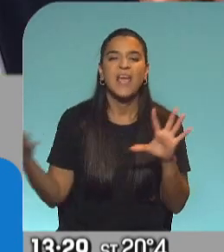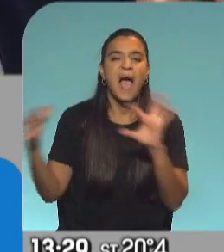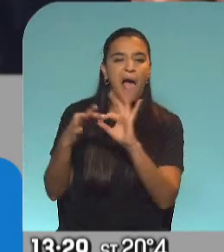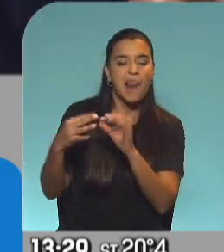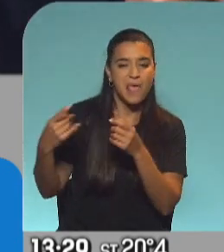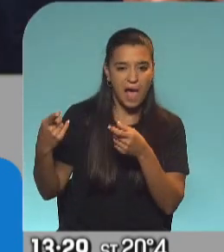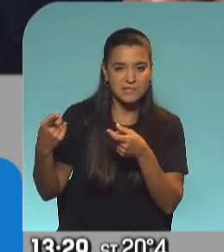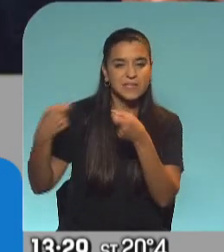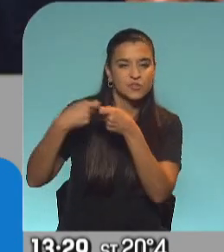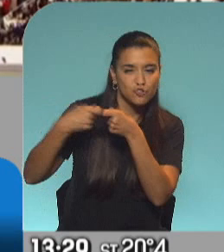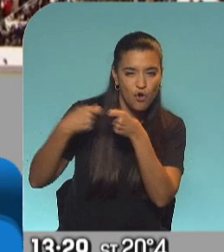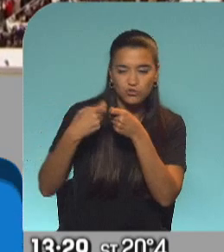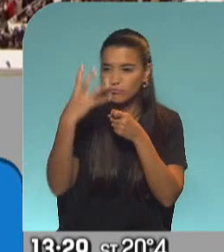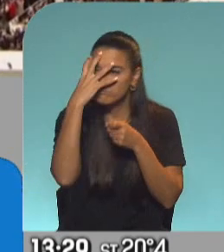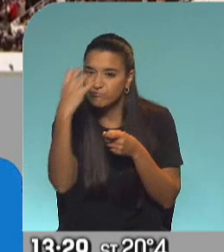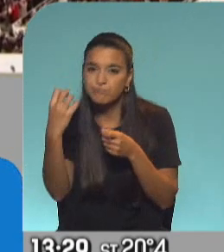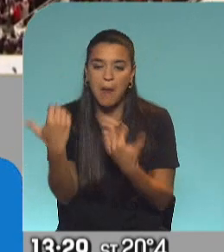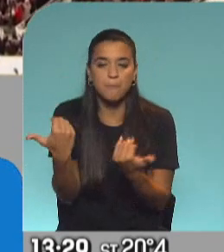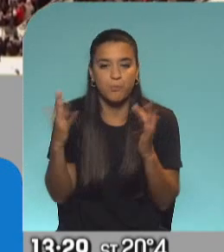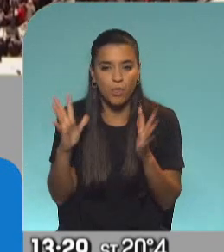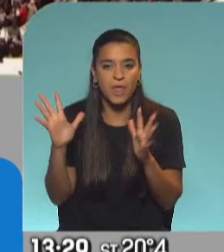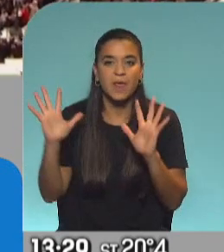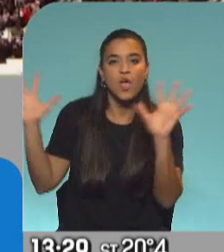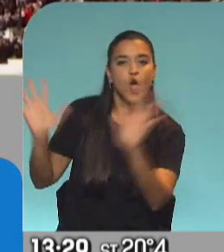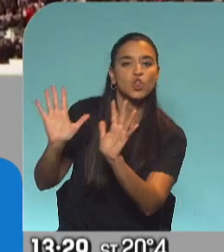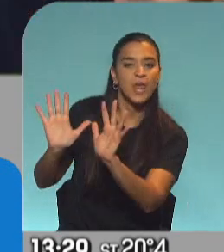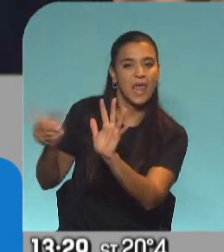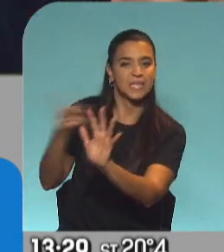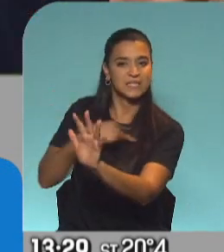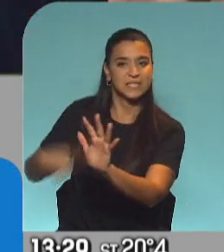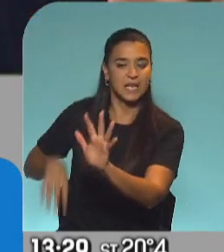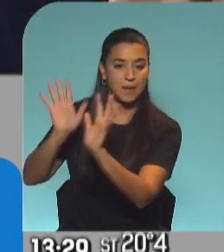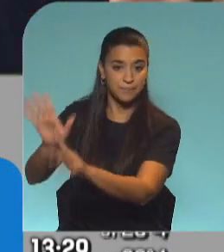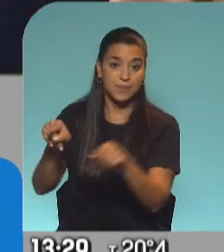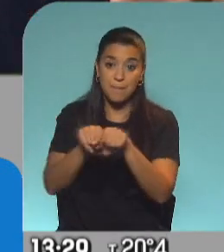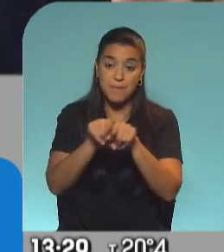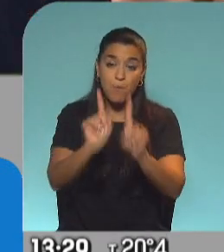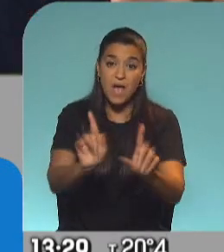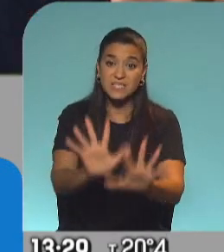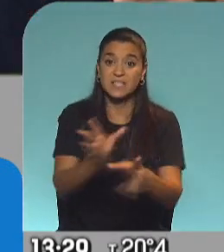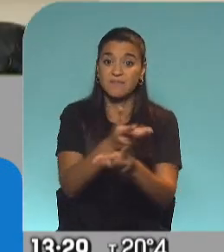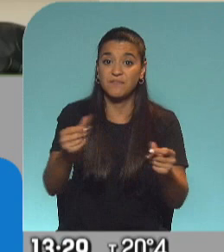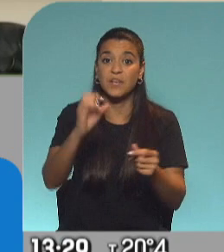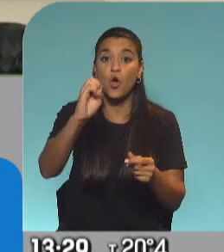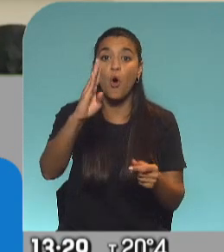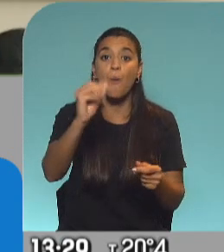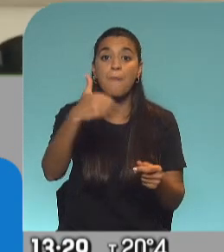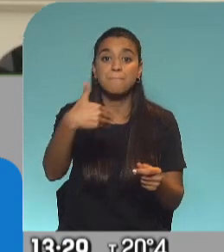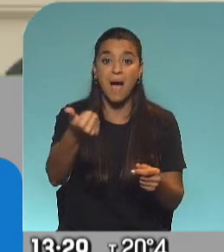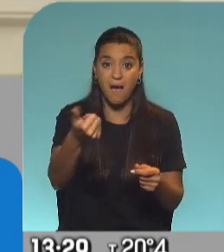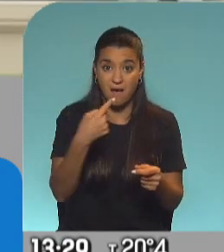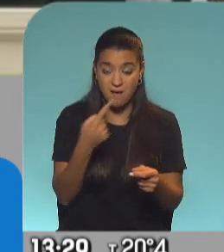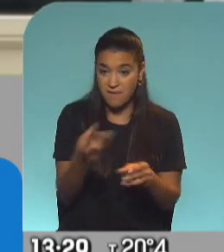alianzas y persuasión para tratar de contener a China. De hecho, así es que terminó su mandato Obama, con la idea del TPP,